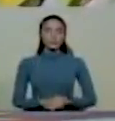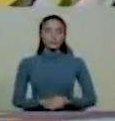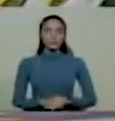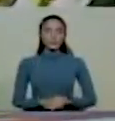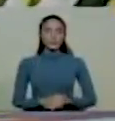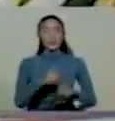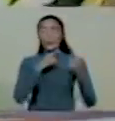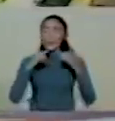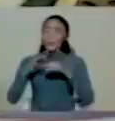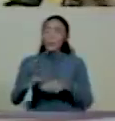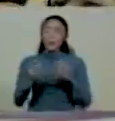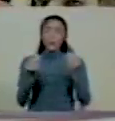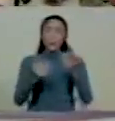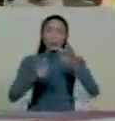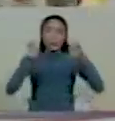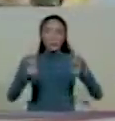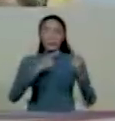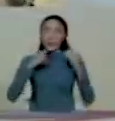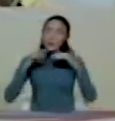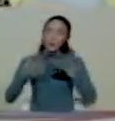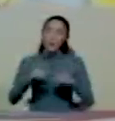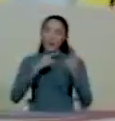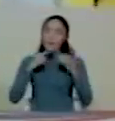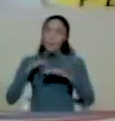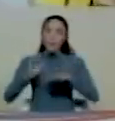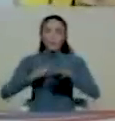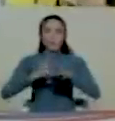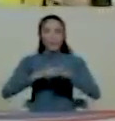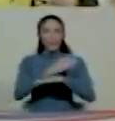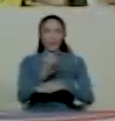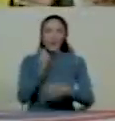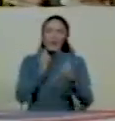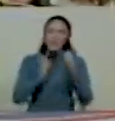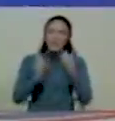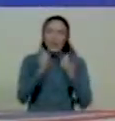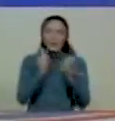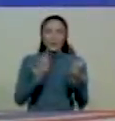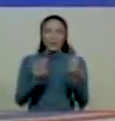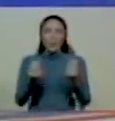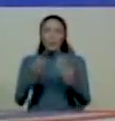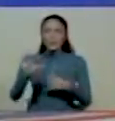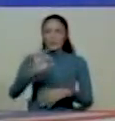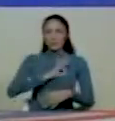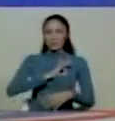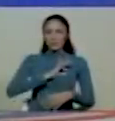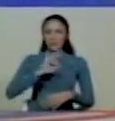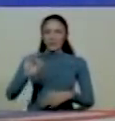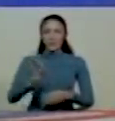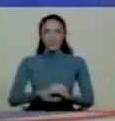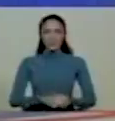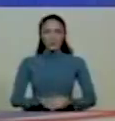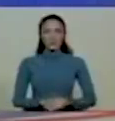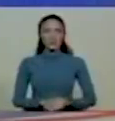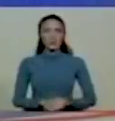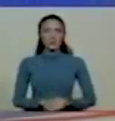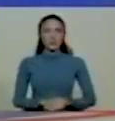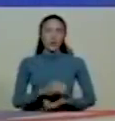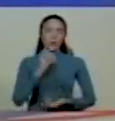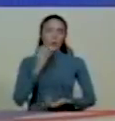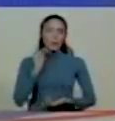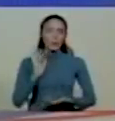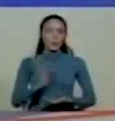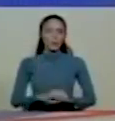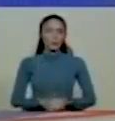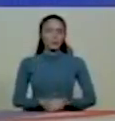donde mueren miles de personas al año por enfermedades prevenibles o curables. Un ejemplo.